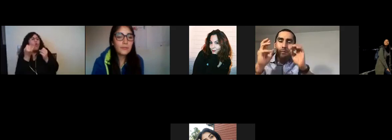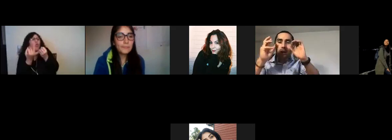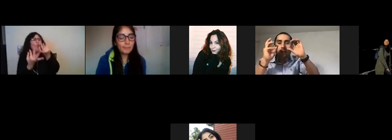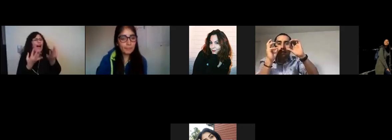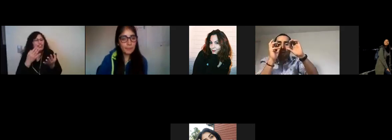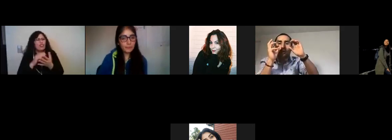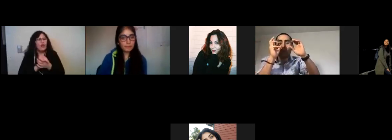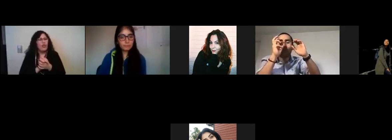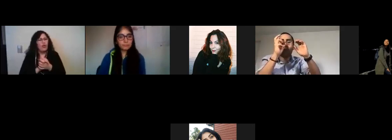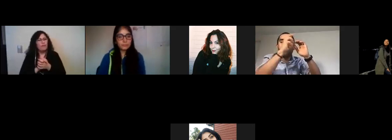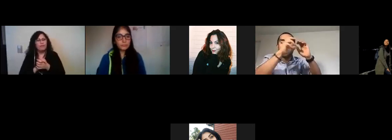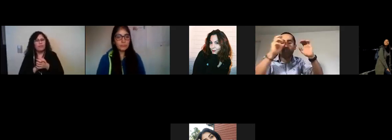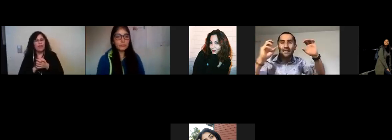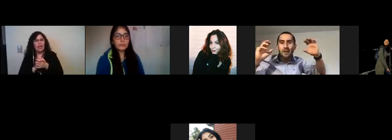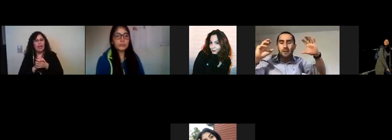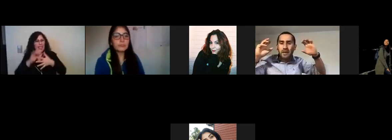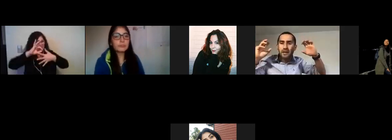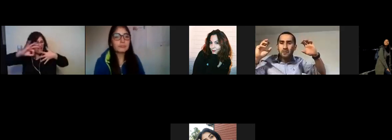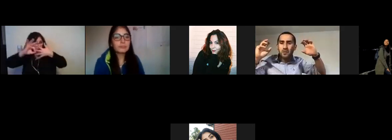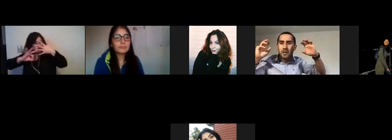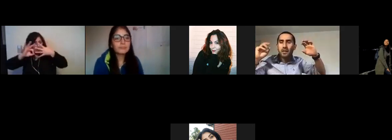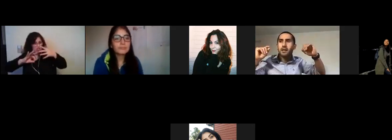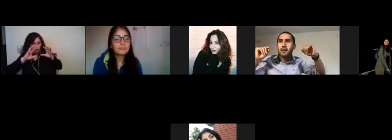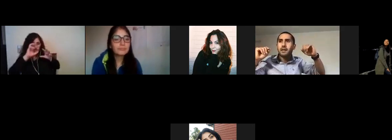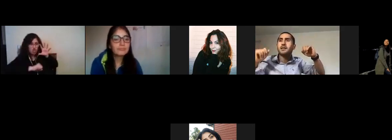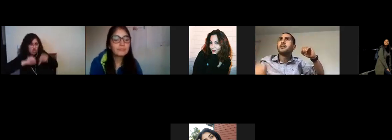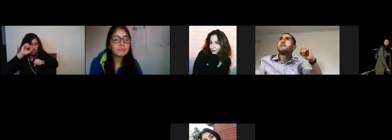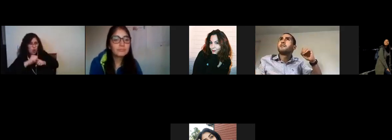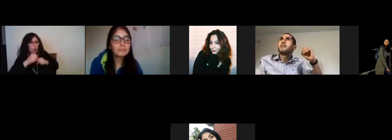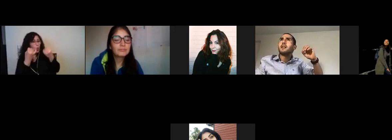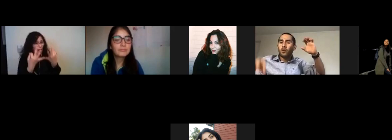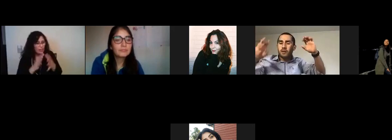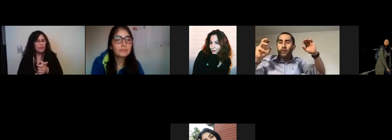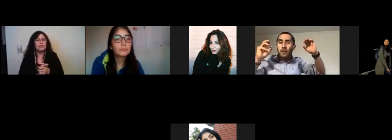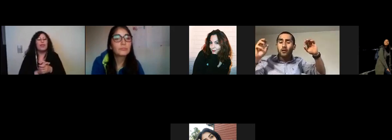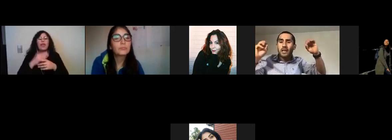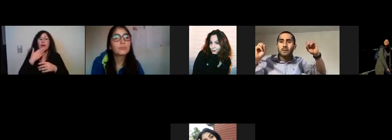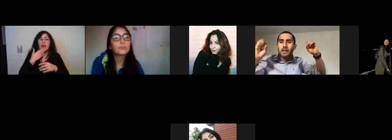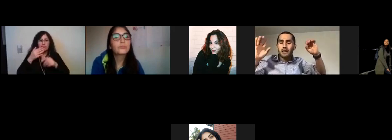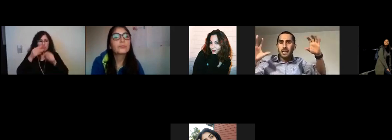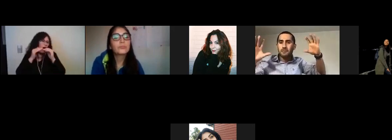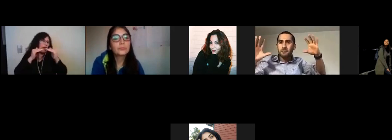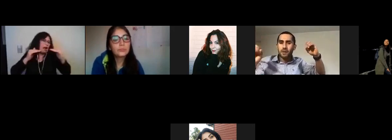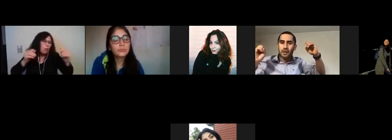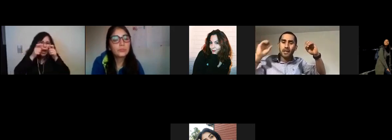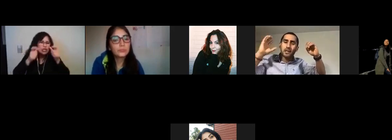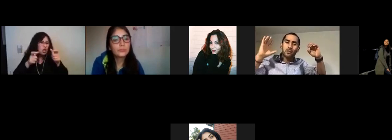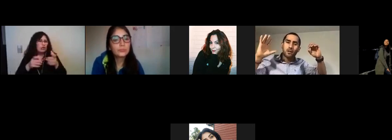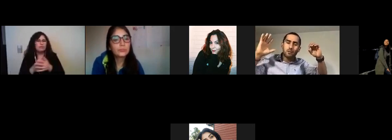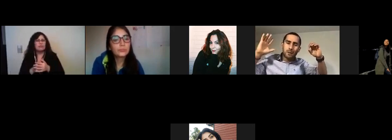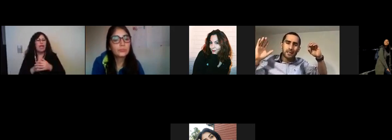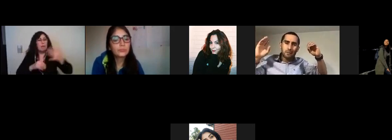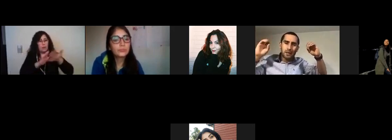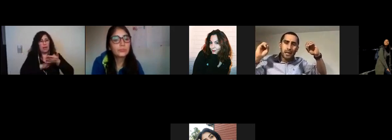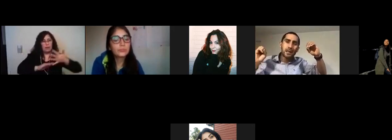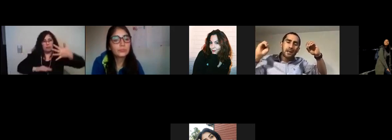de regulación diferente que se llama mecanismo de regulación retrosináptica, ¿ya? Que esta